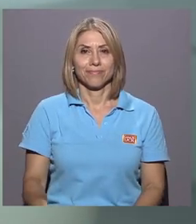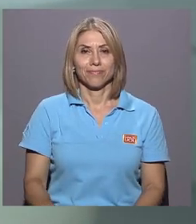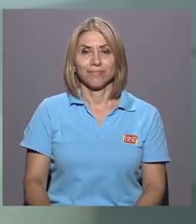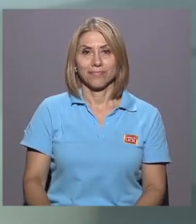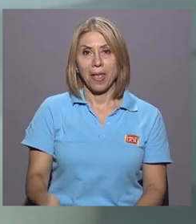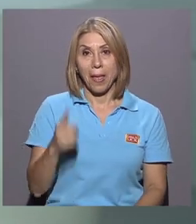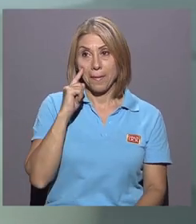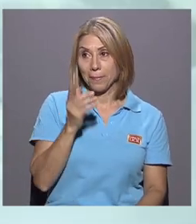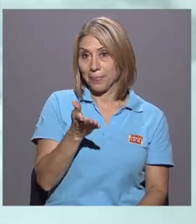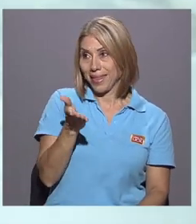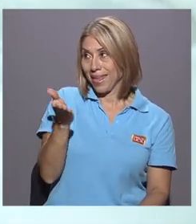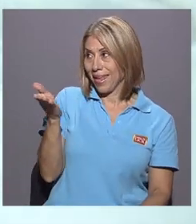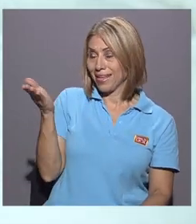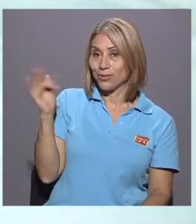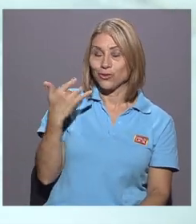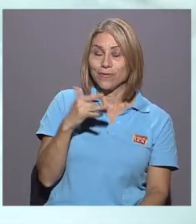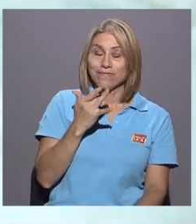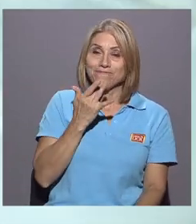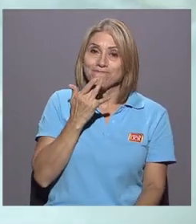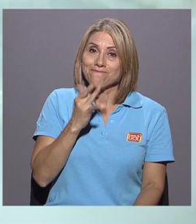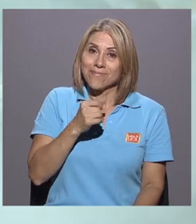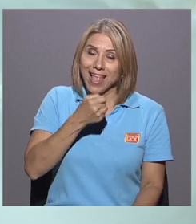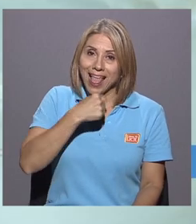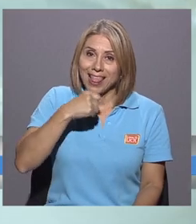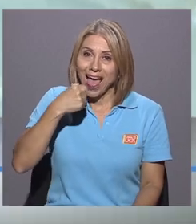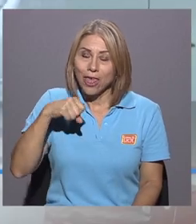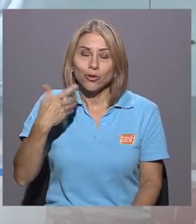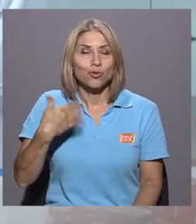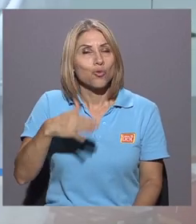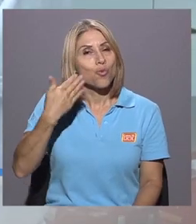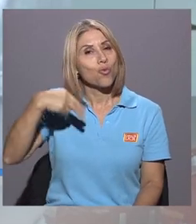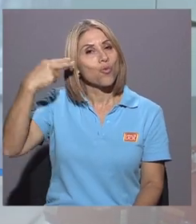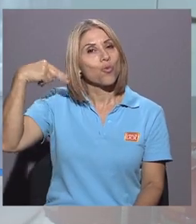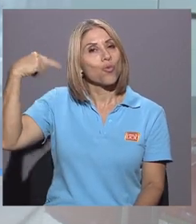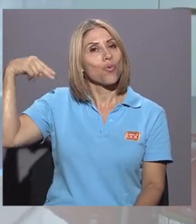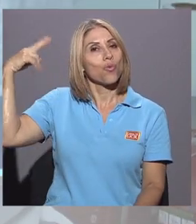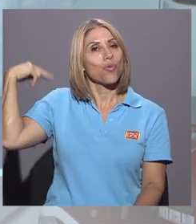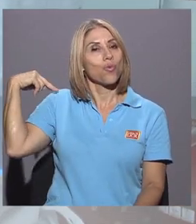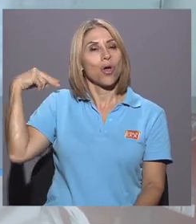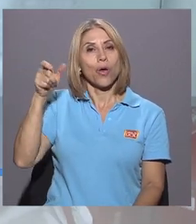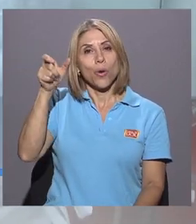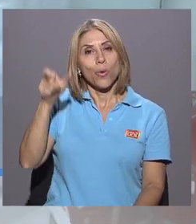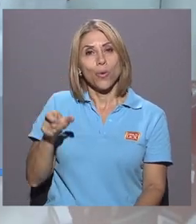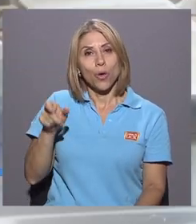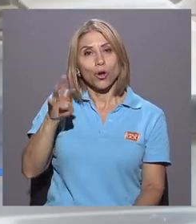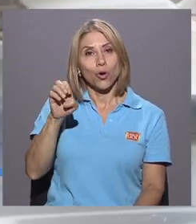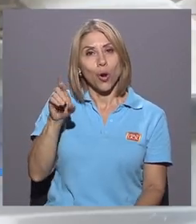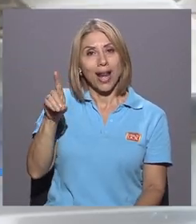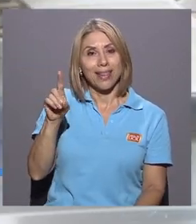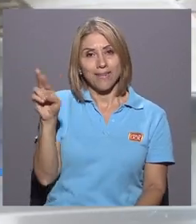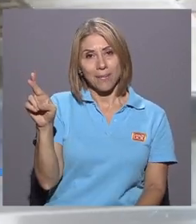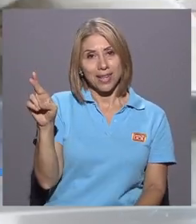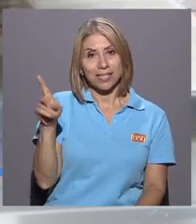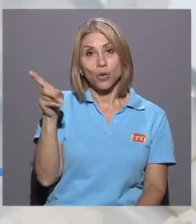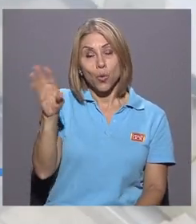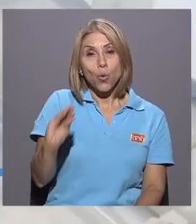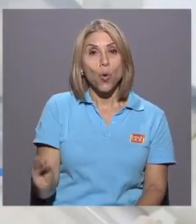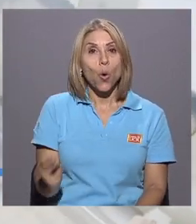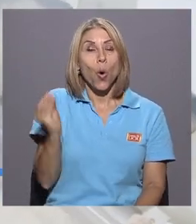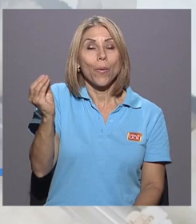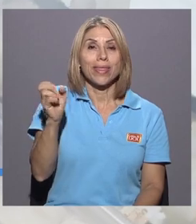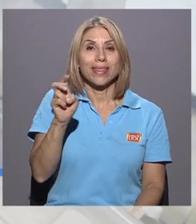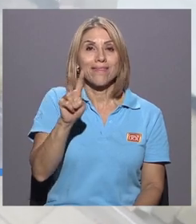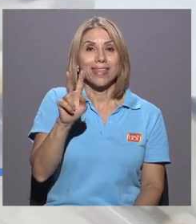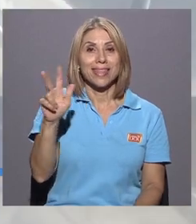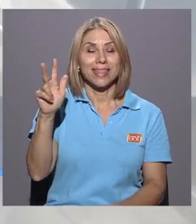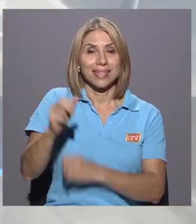Detrás de estos exquisitos helados hay una gran historia. La historia de Ronald Ramírez, un joven de tan solo